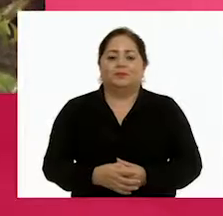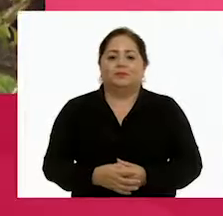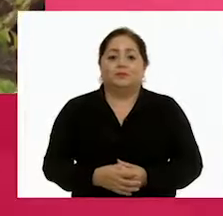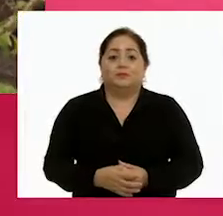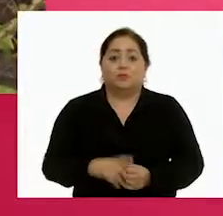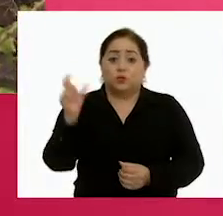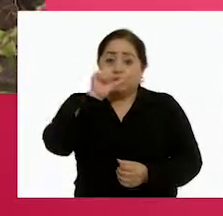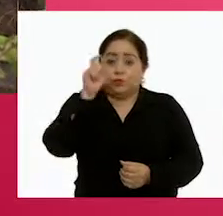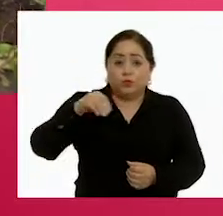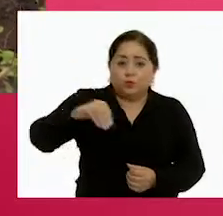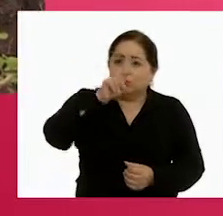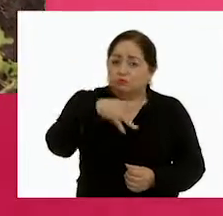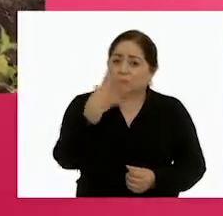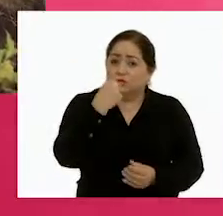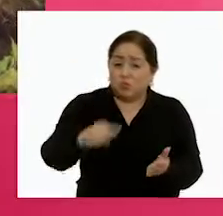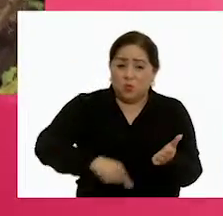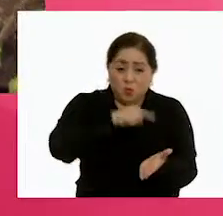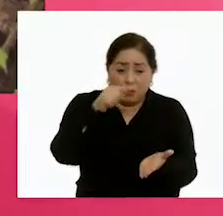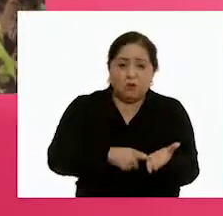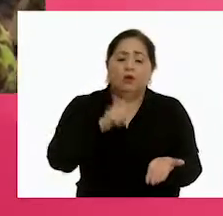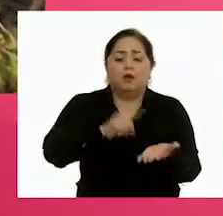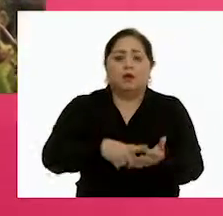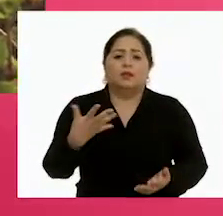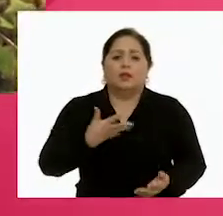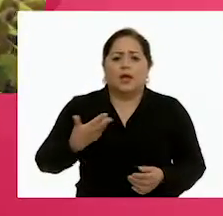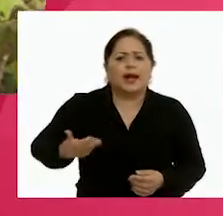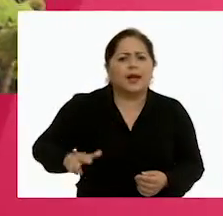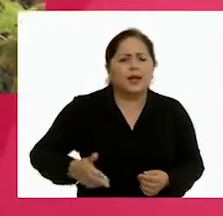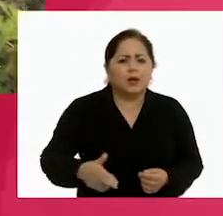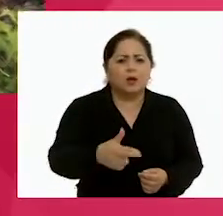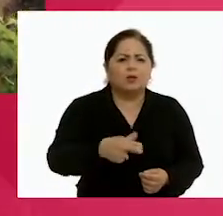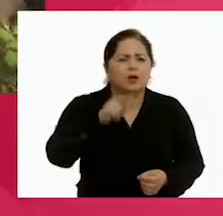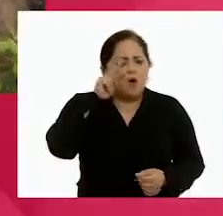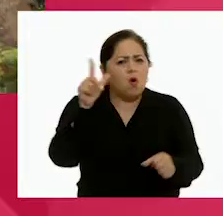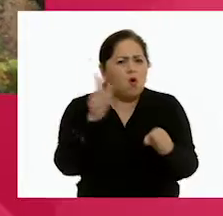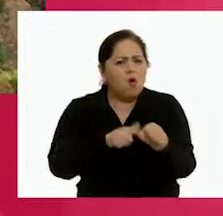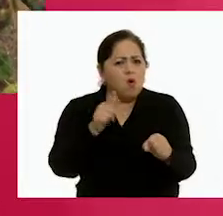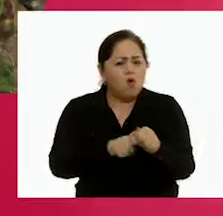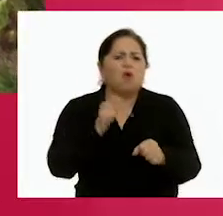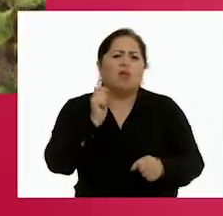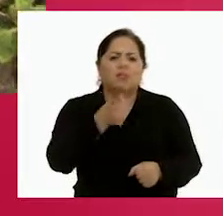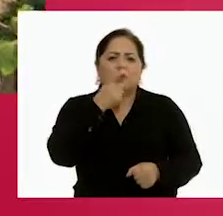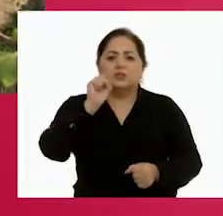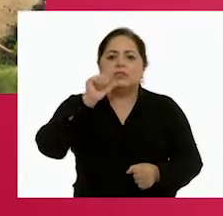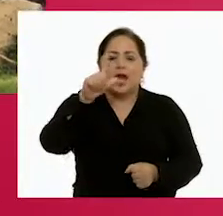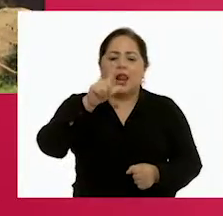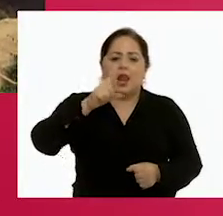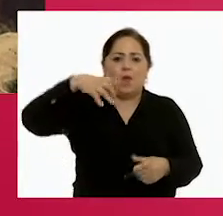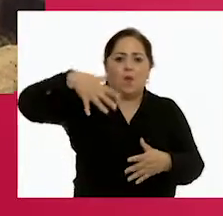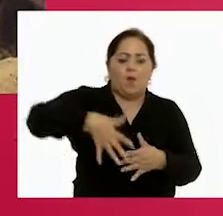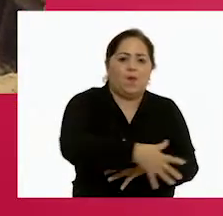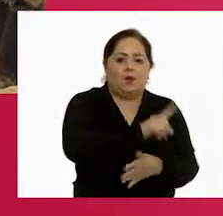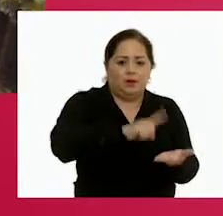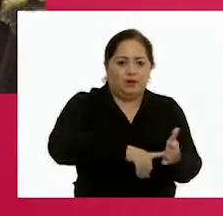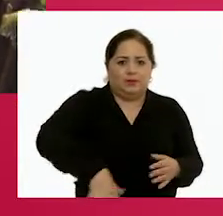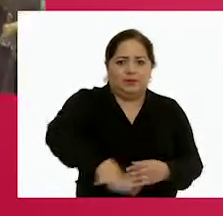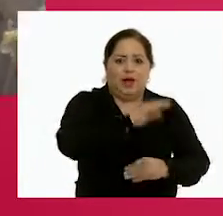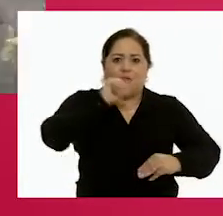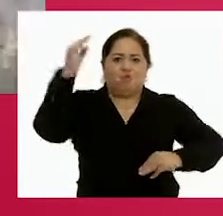Al recorrer este majestuoso lugar, se encuentra un río cuyo color se debe a las sales minerales que hay en el interior